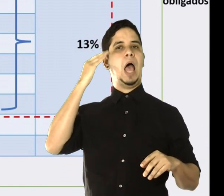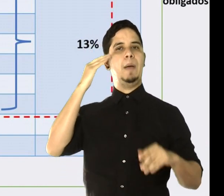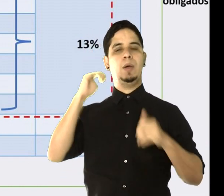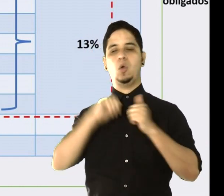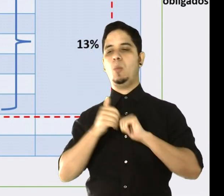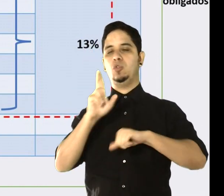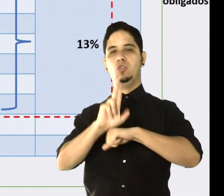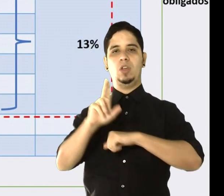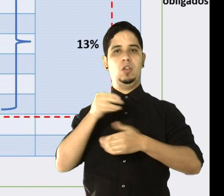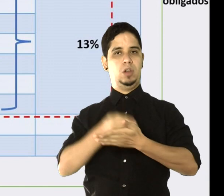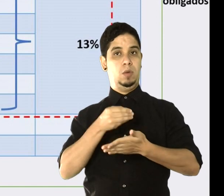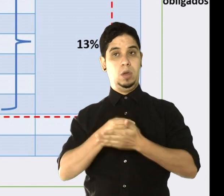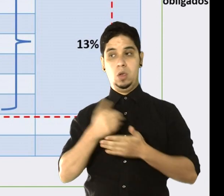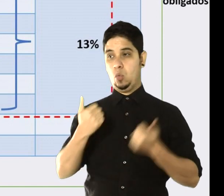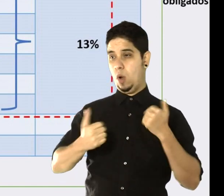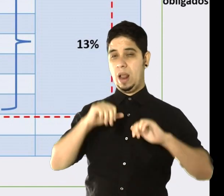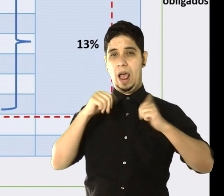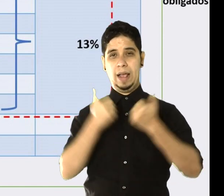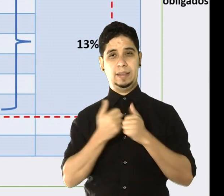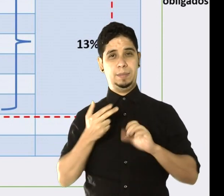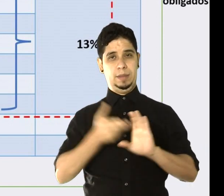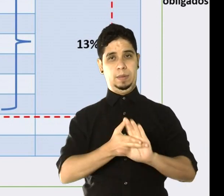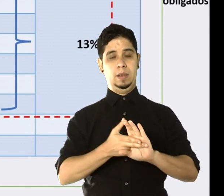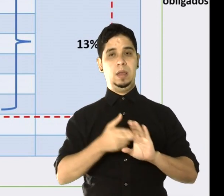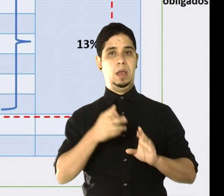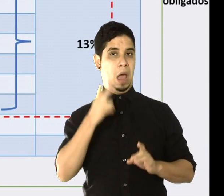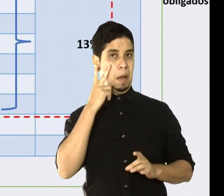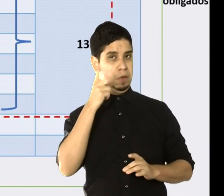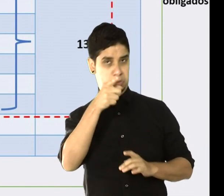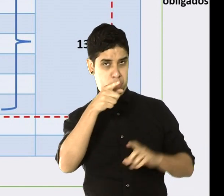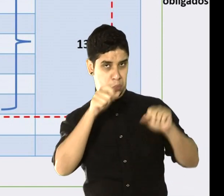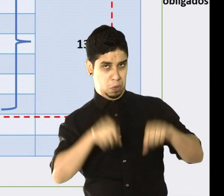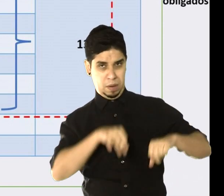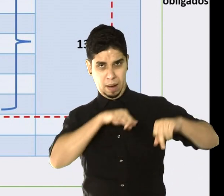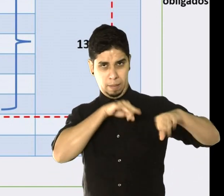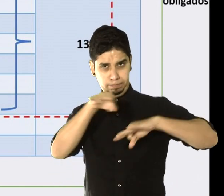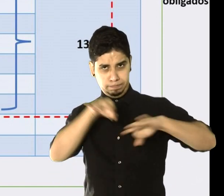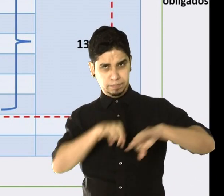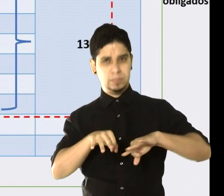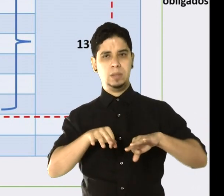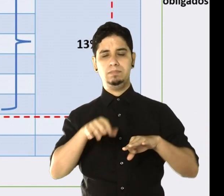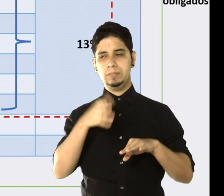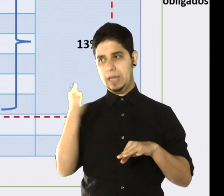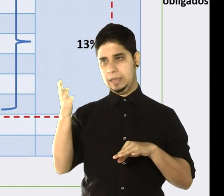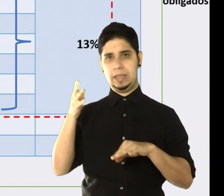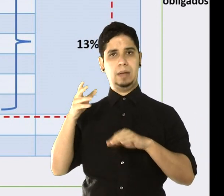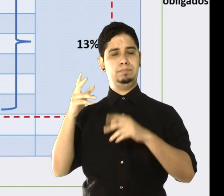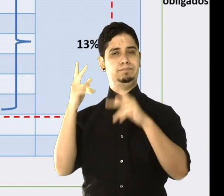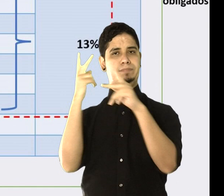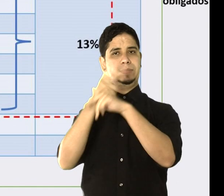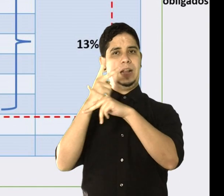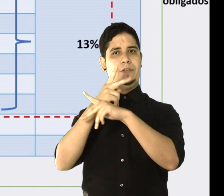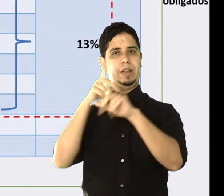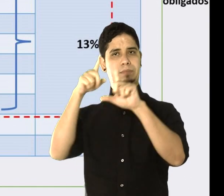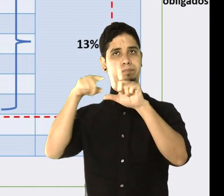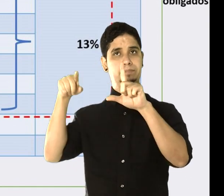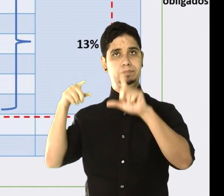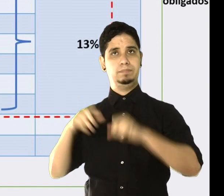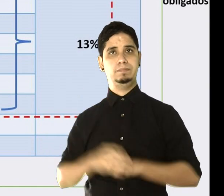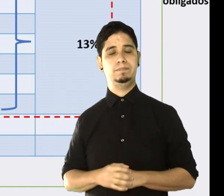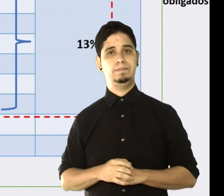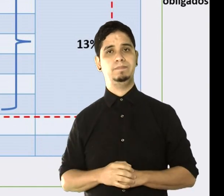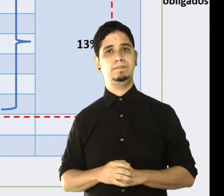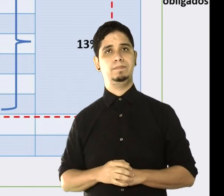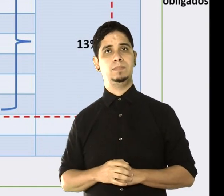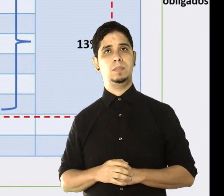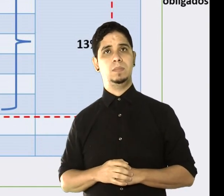son las agencias participantes. A ver si usted nos ayuda a explicar esta gráfica, y ustedes marcan por separado el área de los municipios,